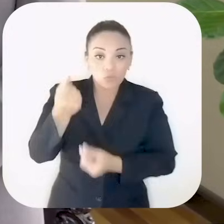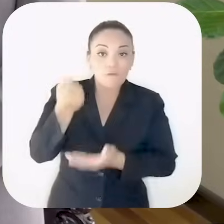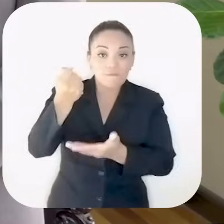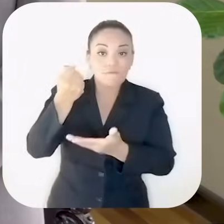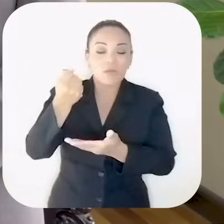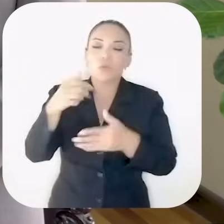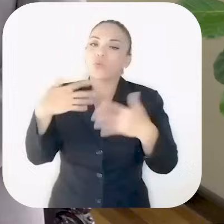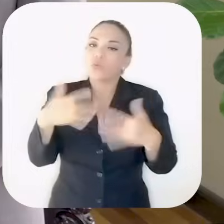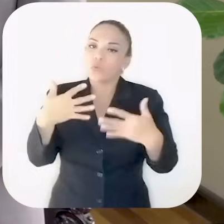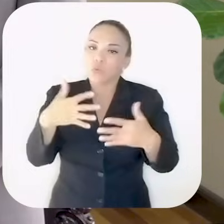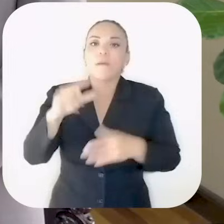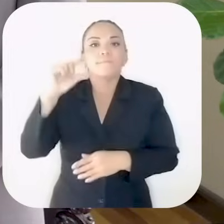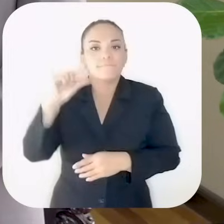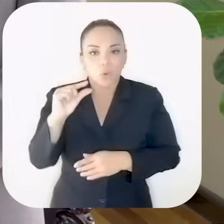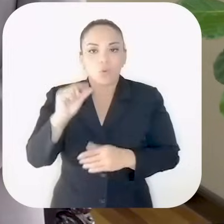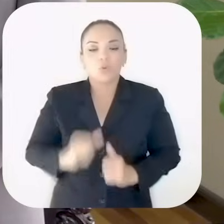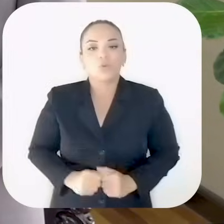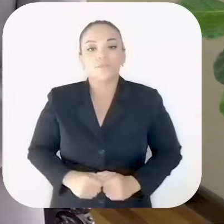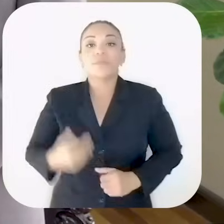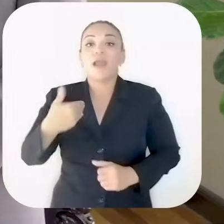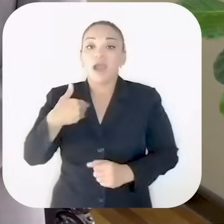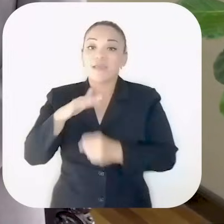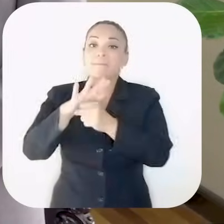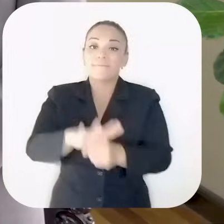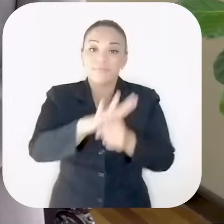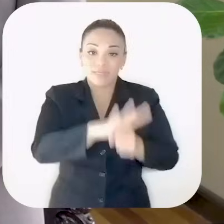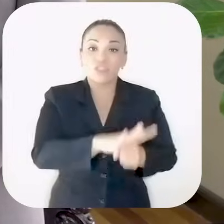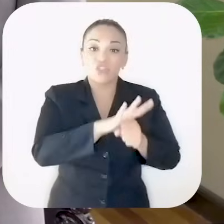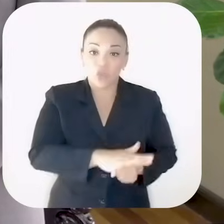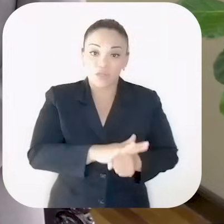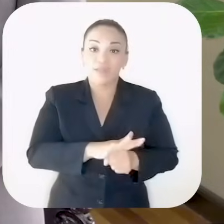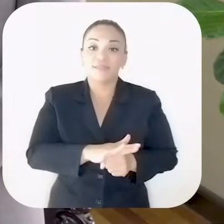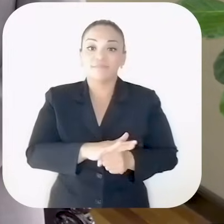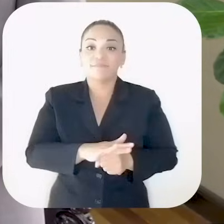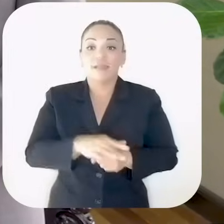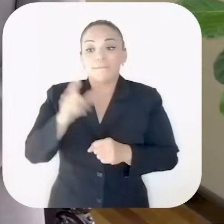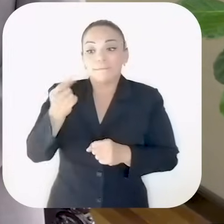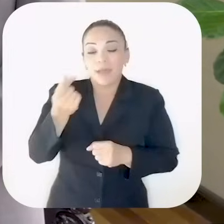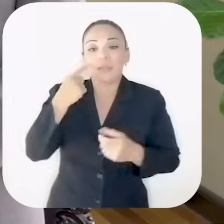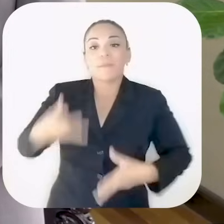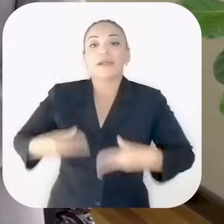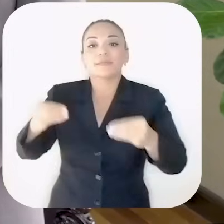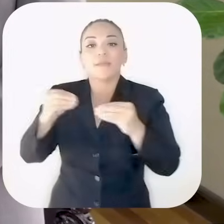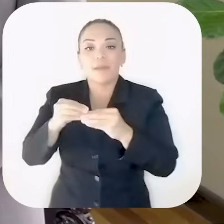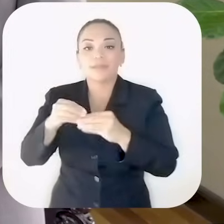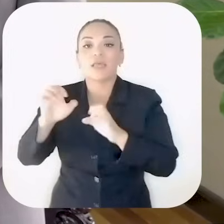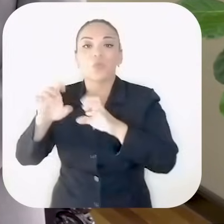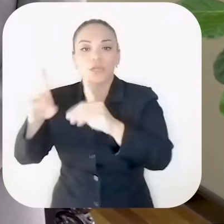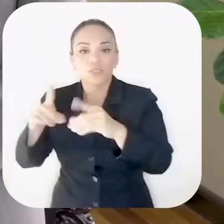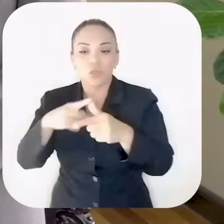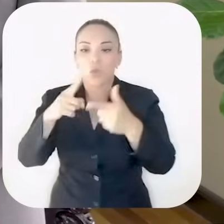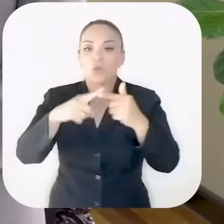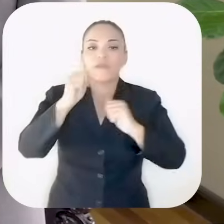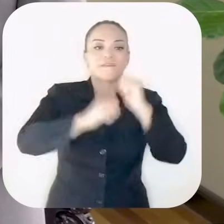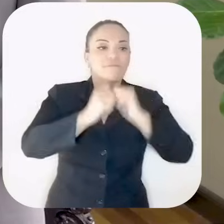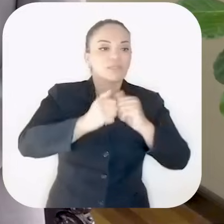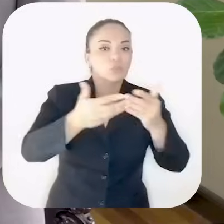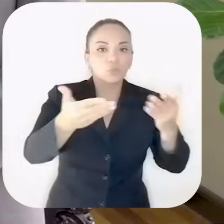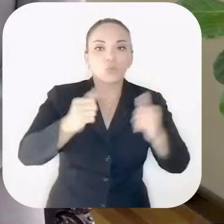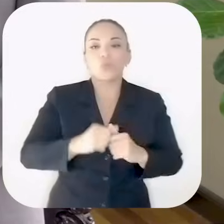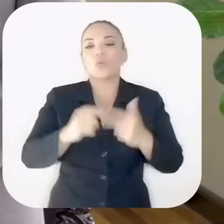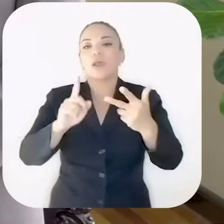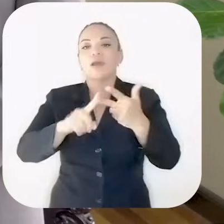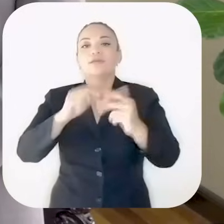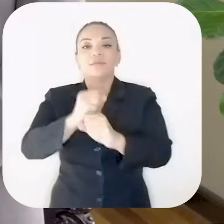son escasos. Hay presiones para gastar más en educación, en infraestructura y también en